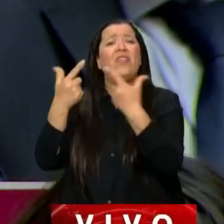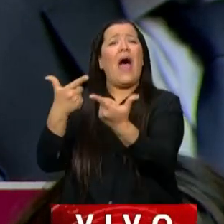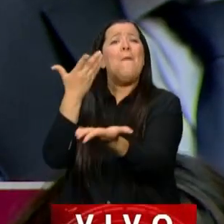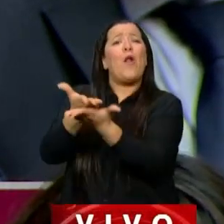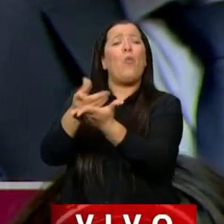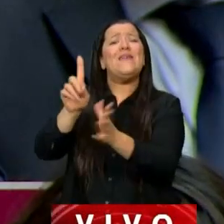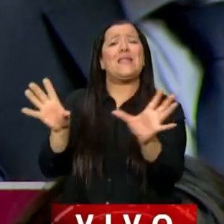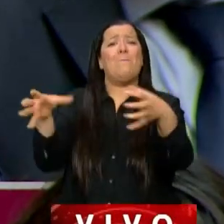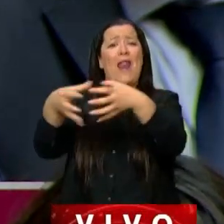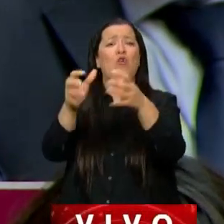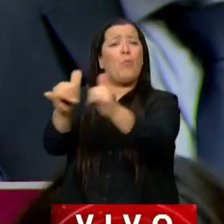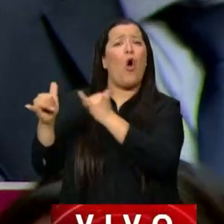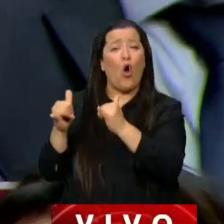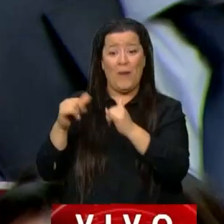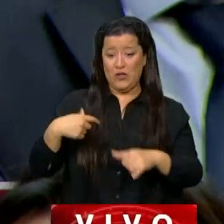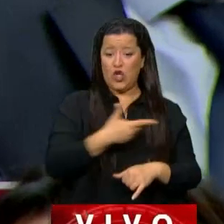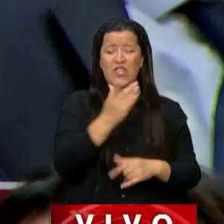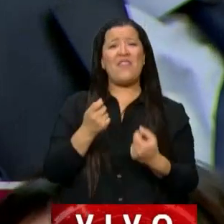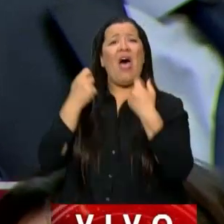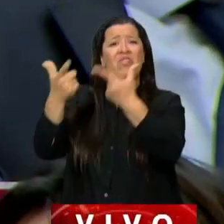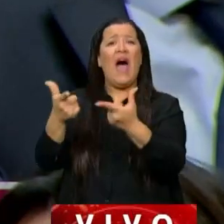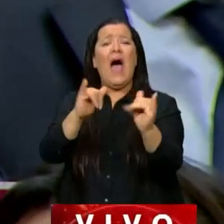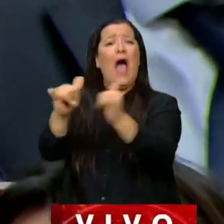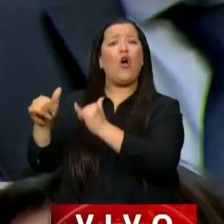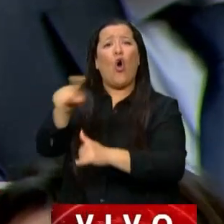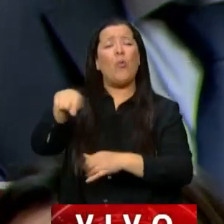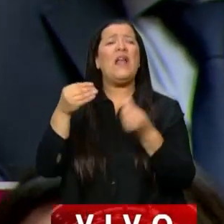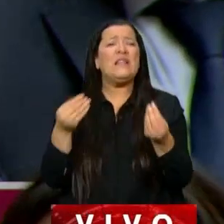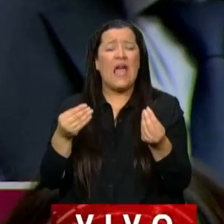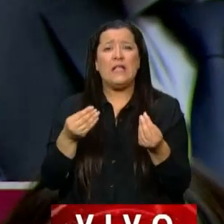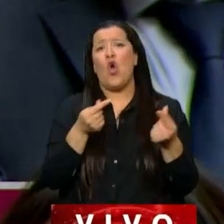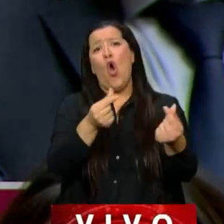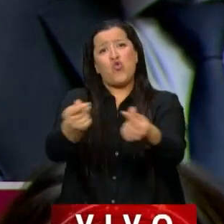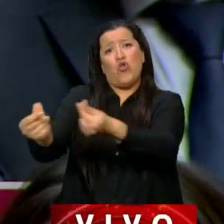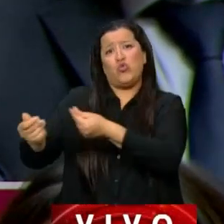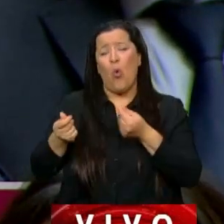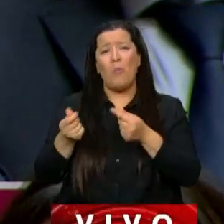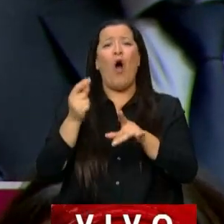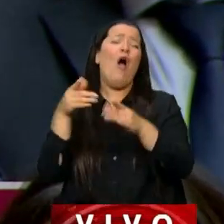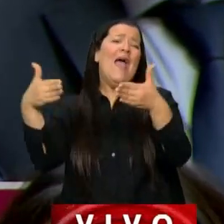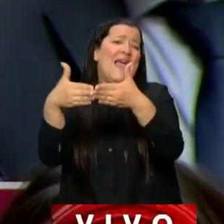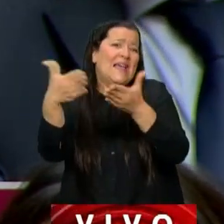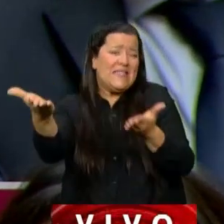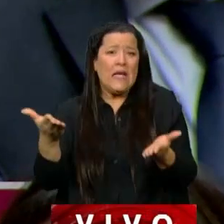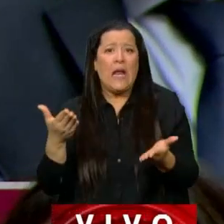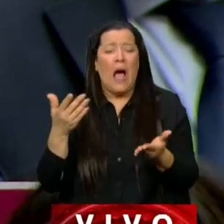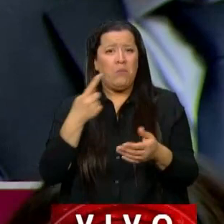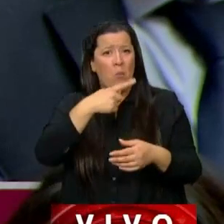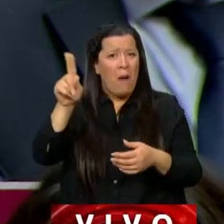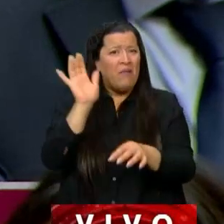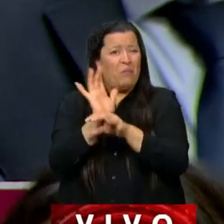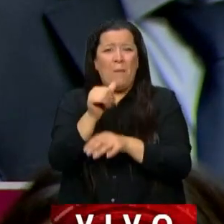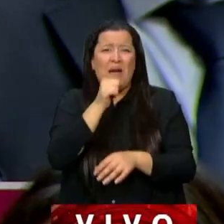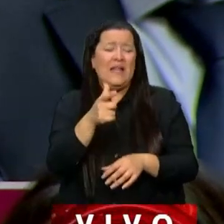Las propuestas de la sociedad para los jóvenes son el consumo, son estar en la esquina, son